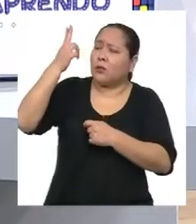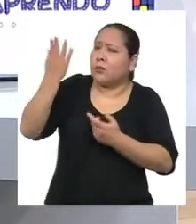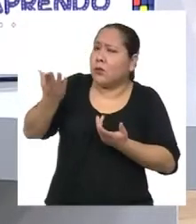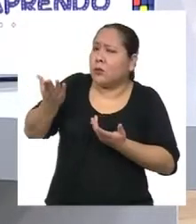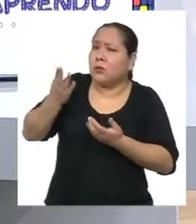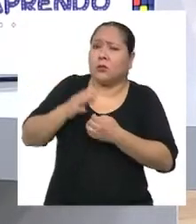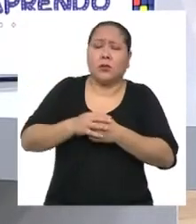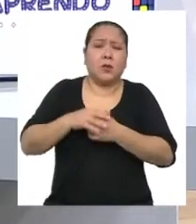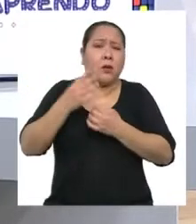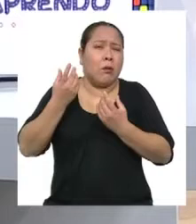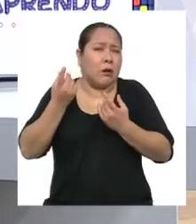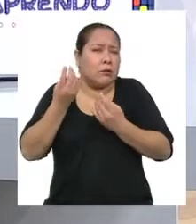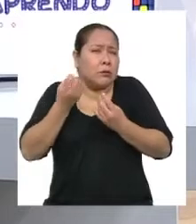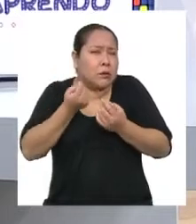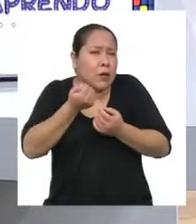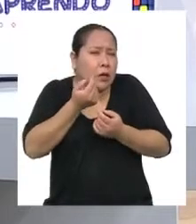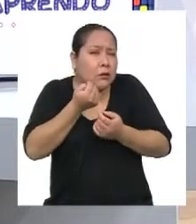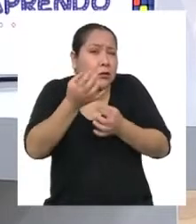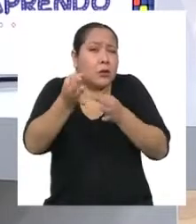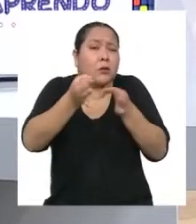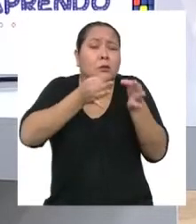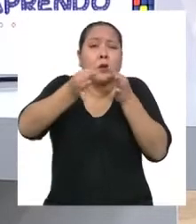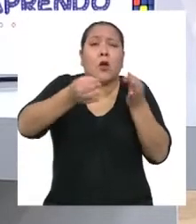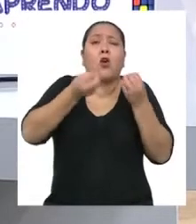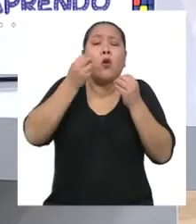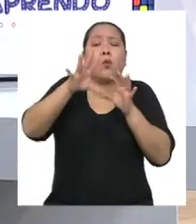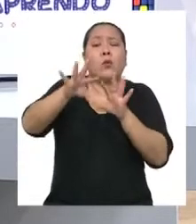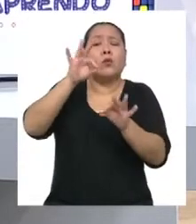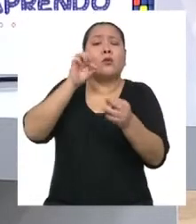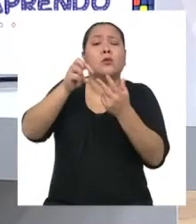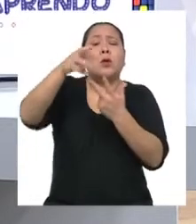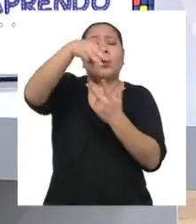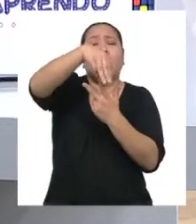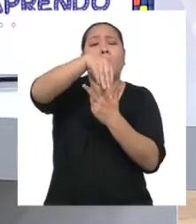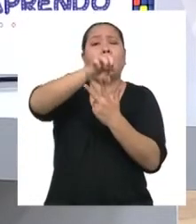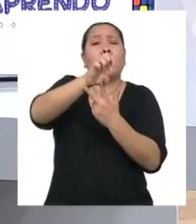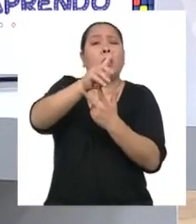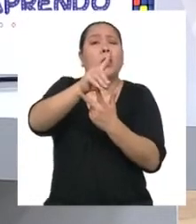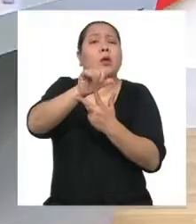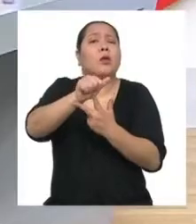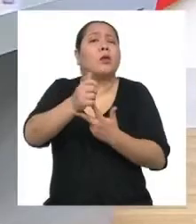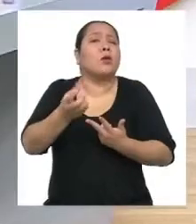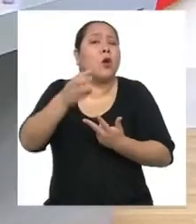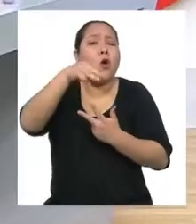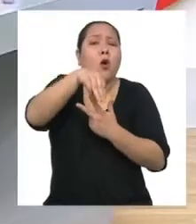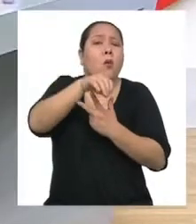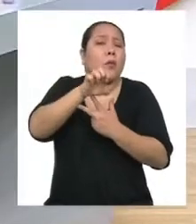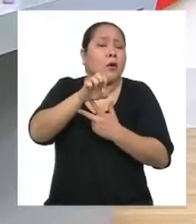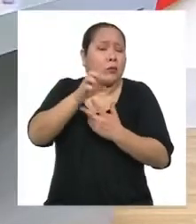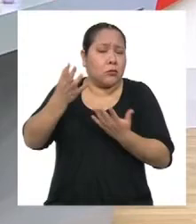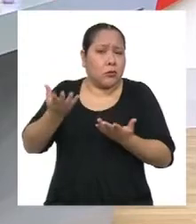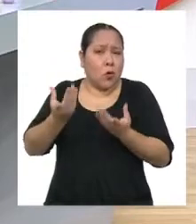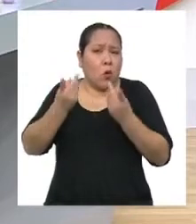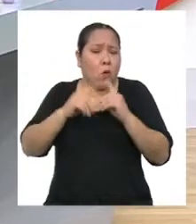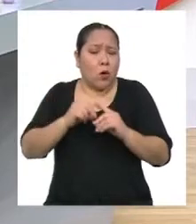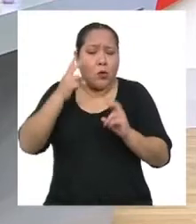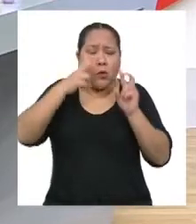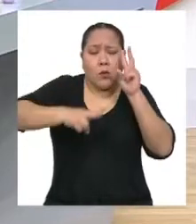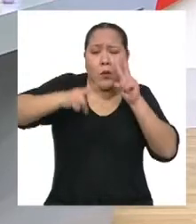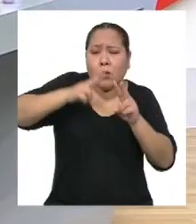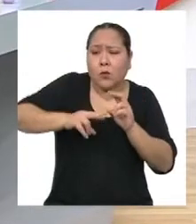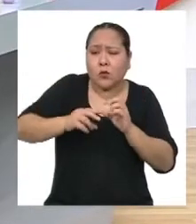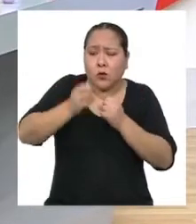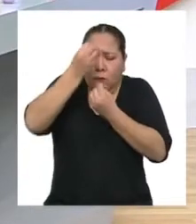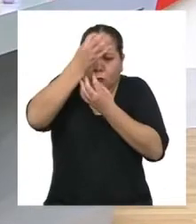estaba a punto de explicarnos cómo hallar la media aritmética, o media, cuando tenemos datos